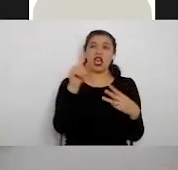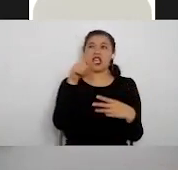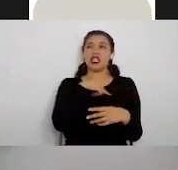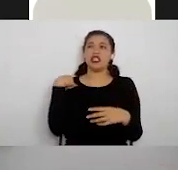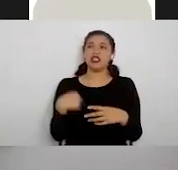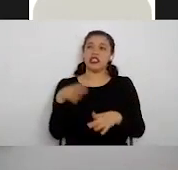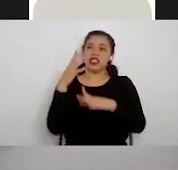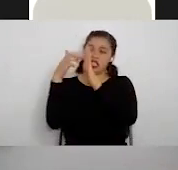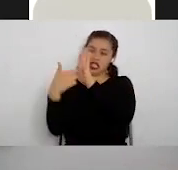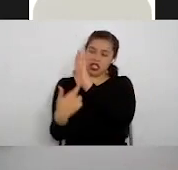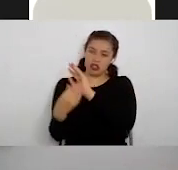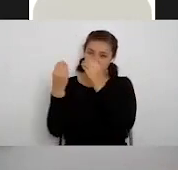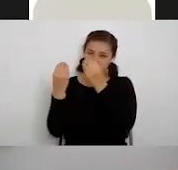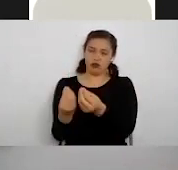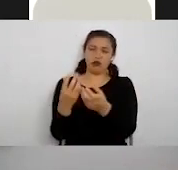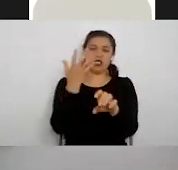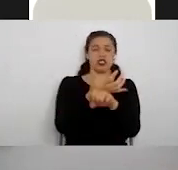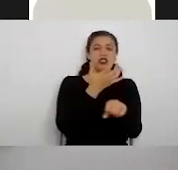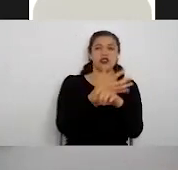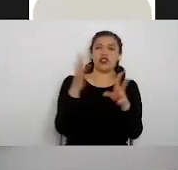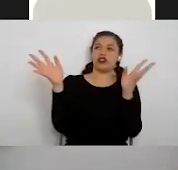porque Estados Unidos está peleando con China y demás.